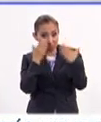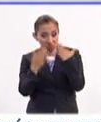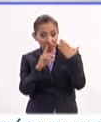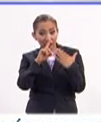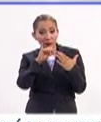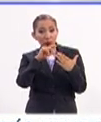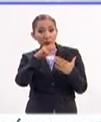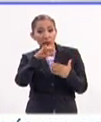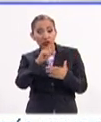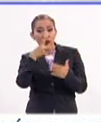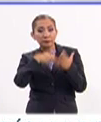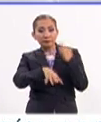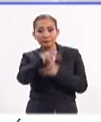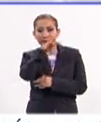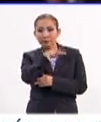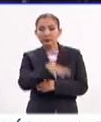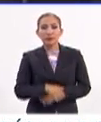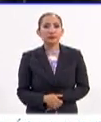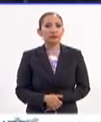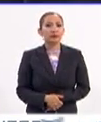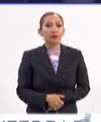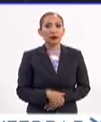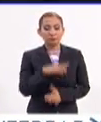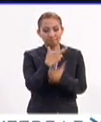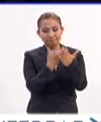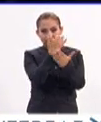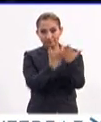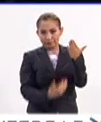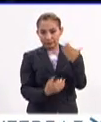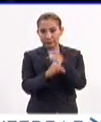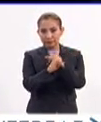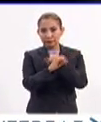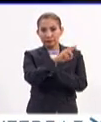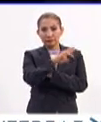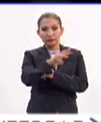unirse a los Diplomados 2019. Regístrate en